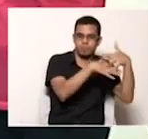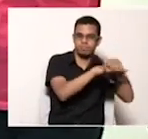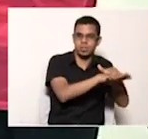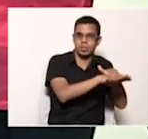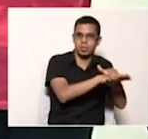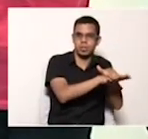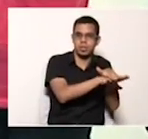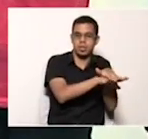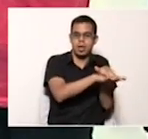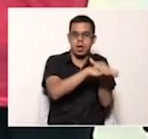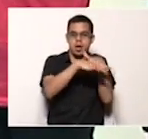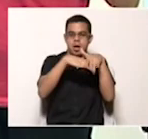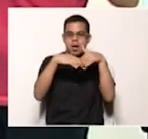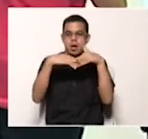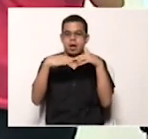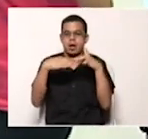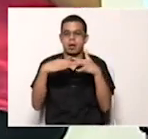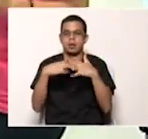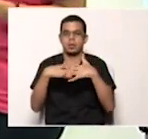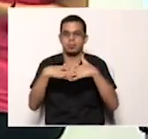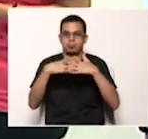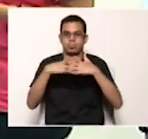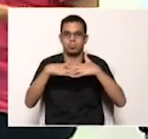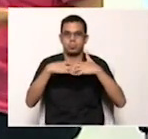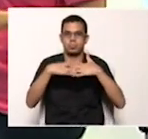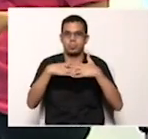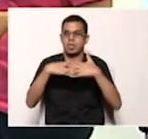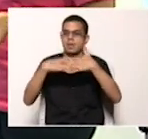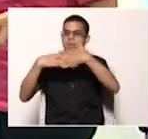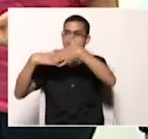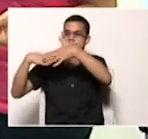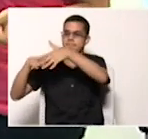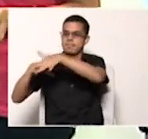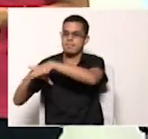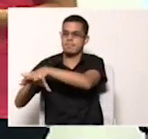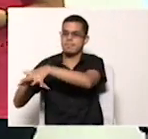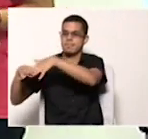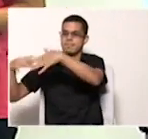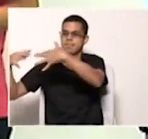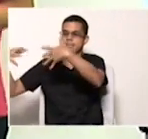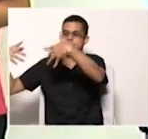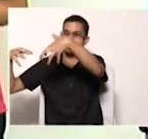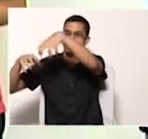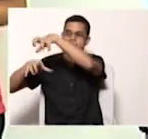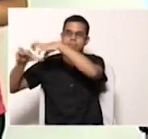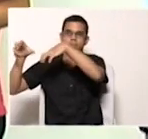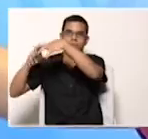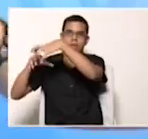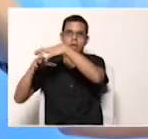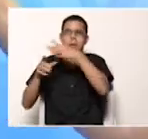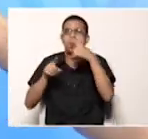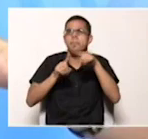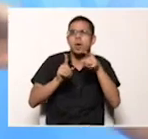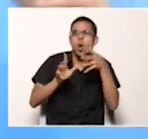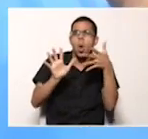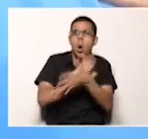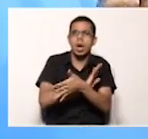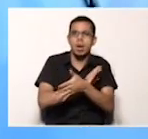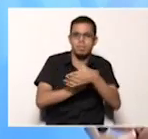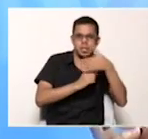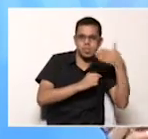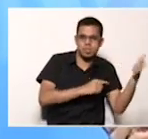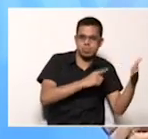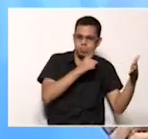esas moléculas porque ya están libres. Pero, ¿cómo hago para pasar de un estado sólido a un estado líquido a un